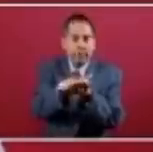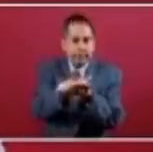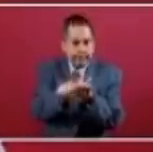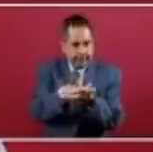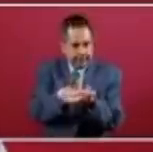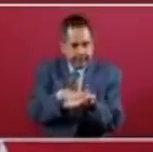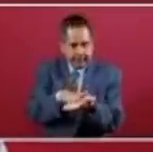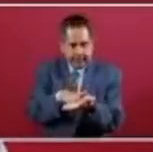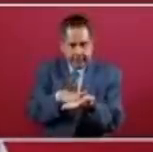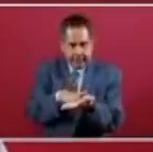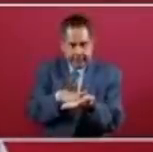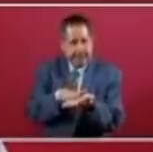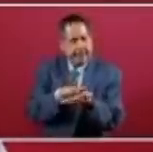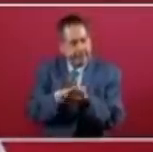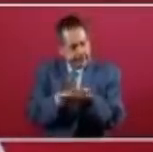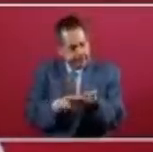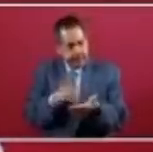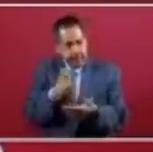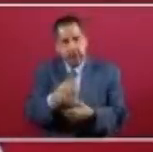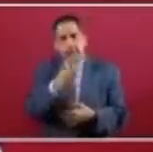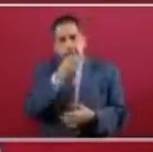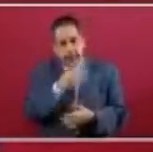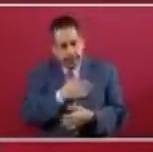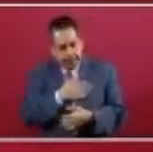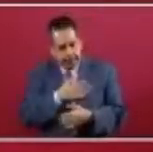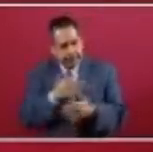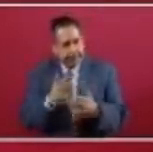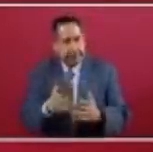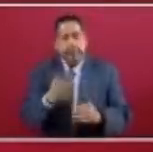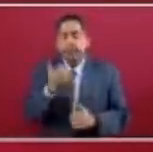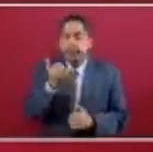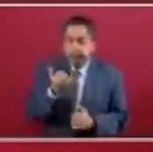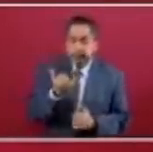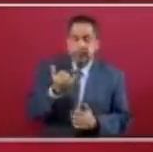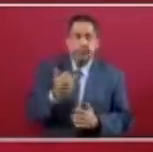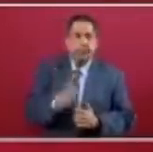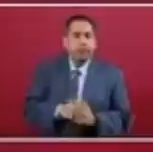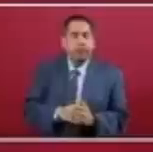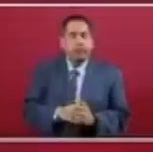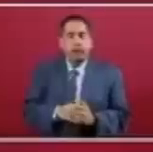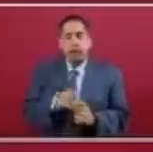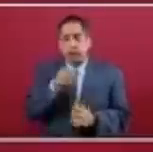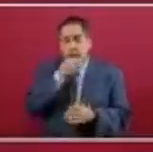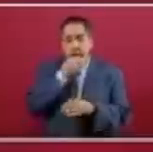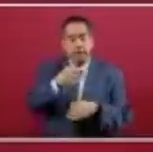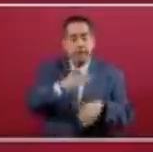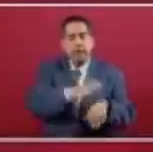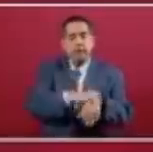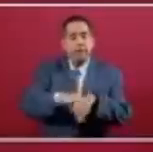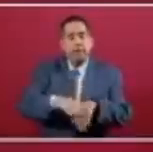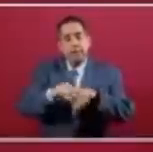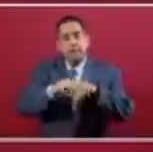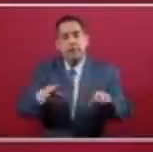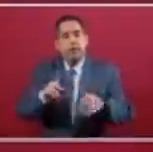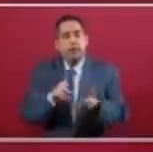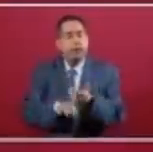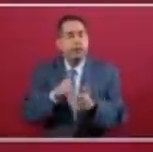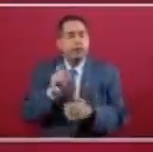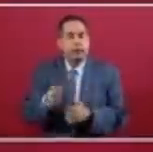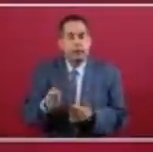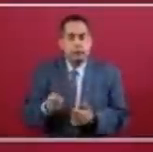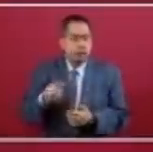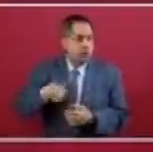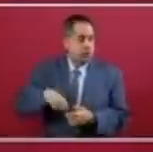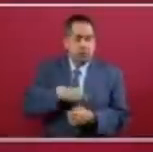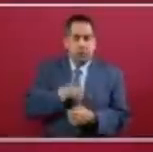Entonces, retomamos lo que estás planteando y informar que